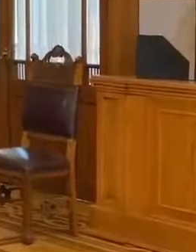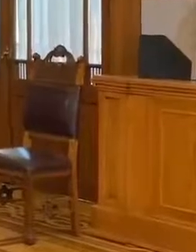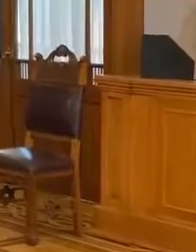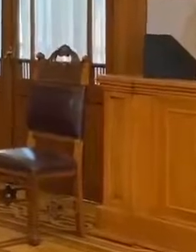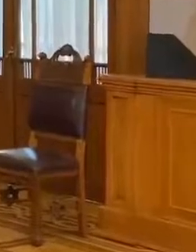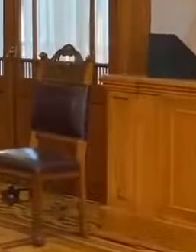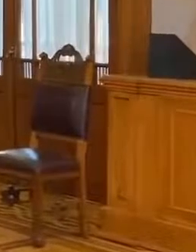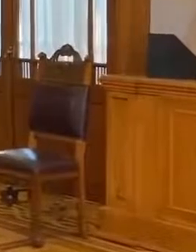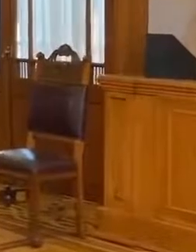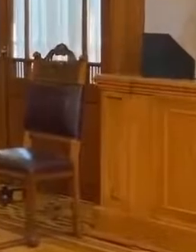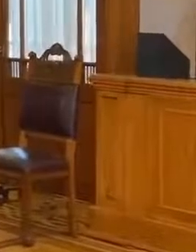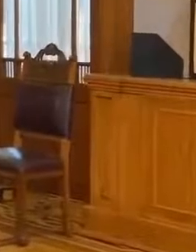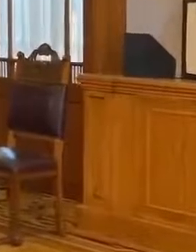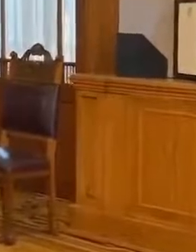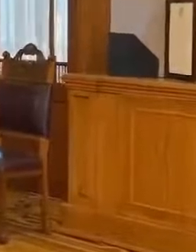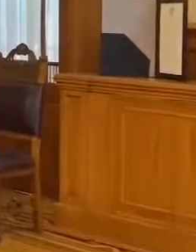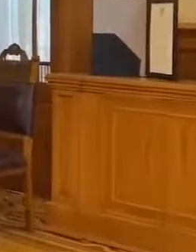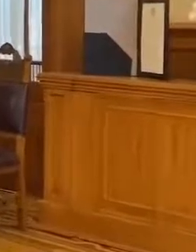es lo que está